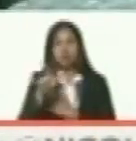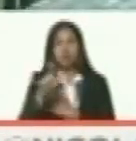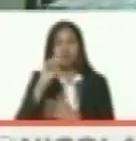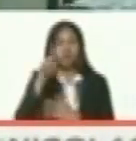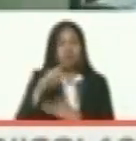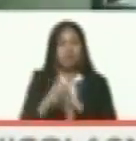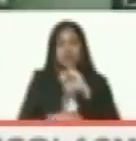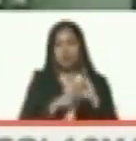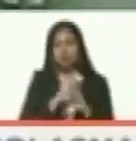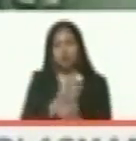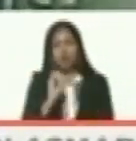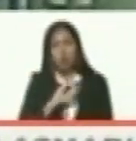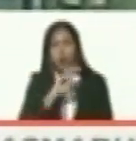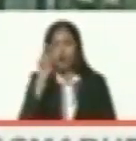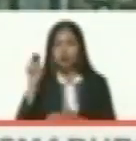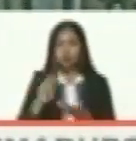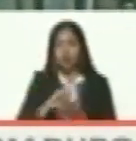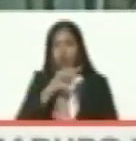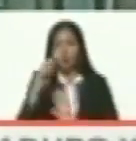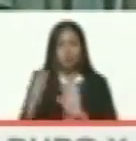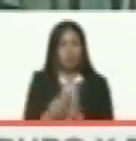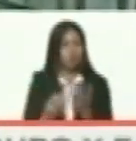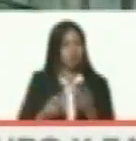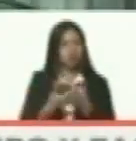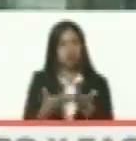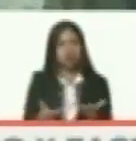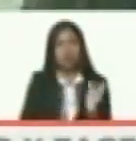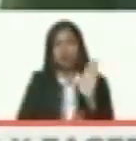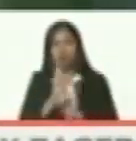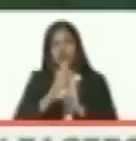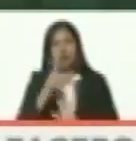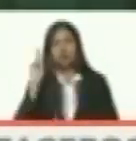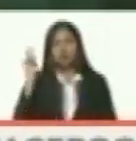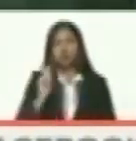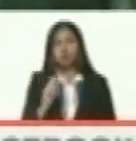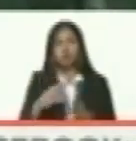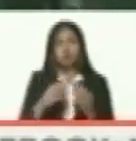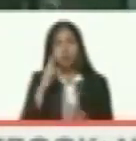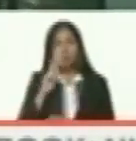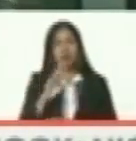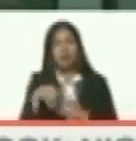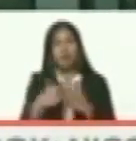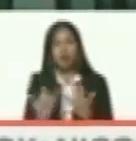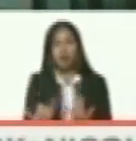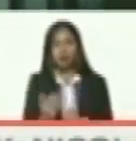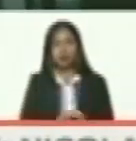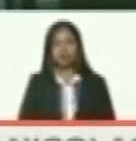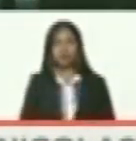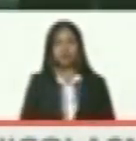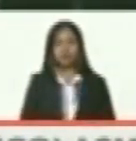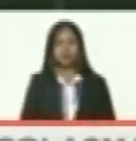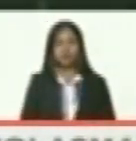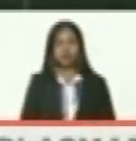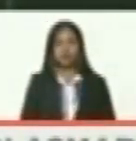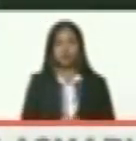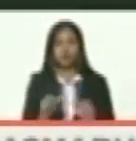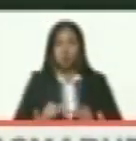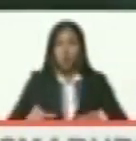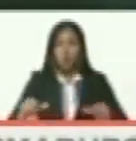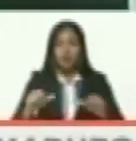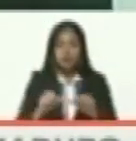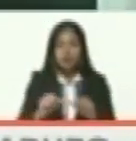interior Para todo. Sí, para todo. Tenemos que desarrollar el turismo, ya lo vamos a ver. Y aquí está la oficina